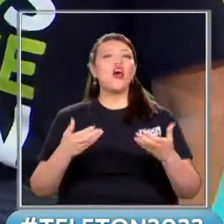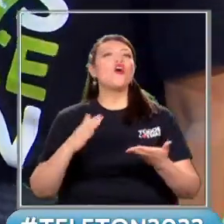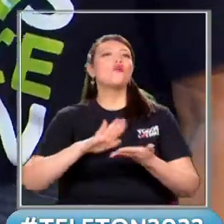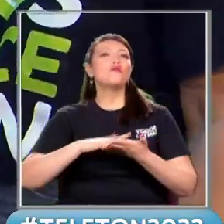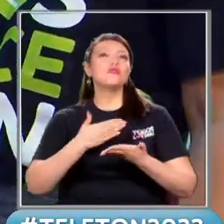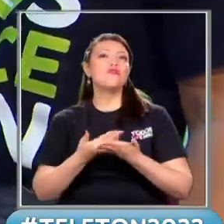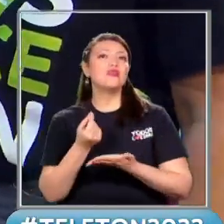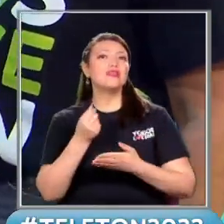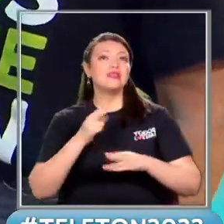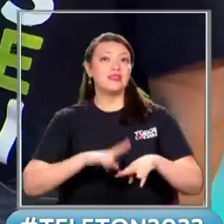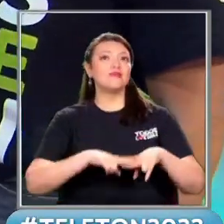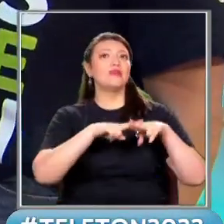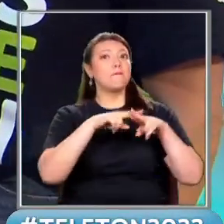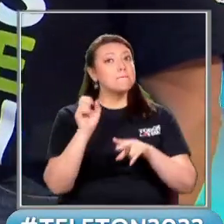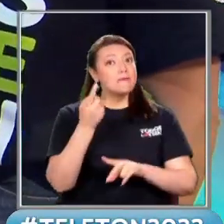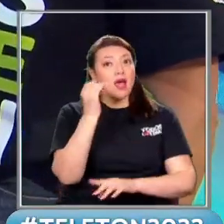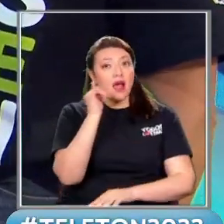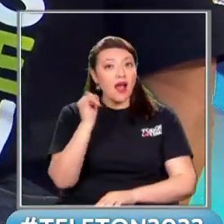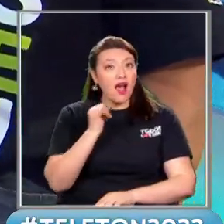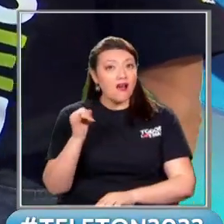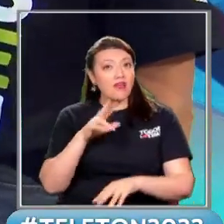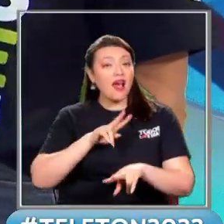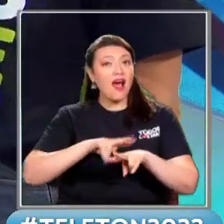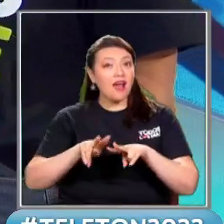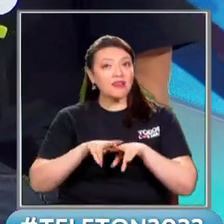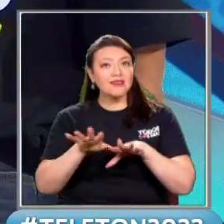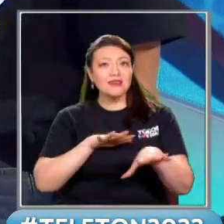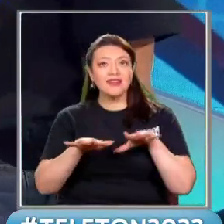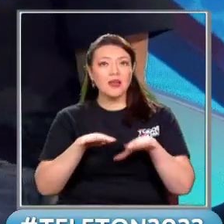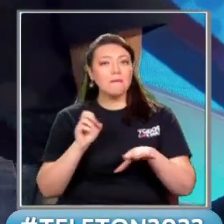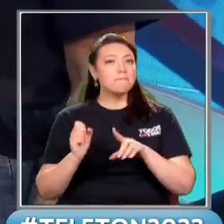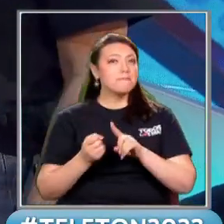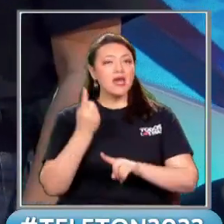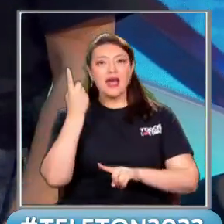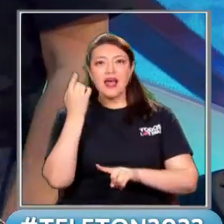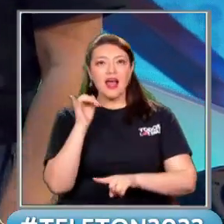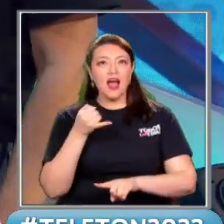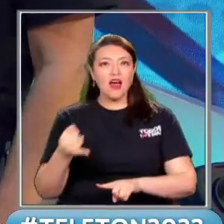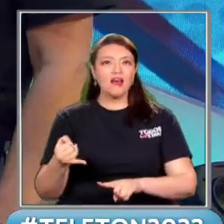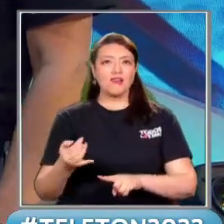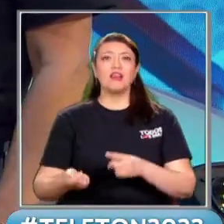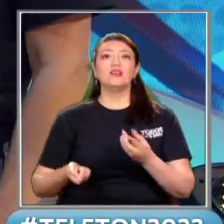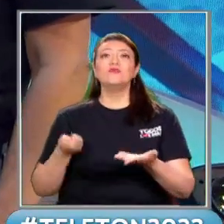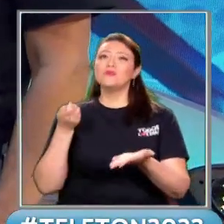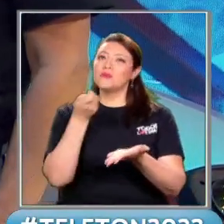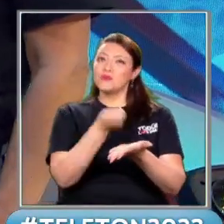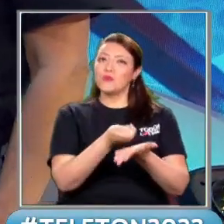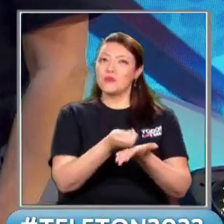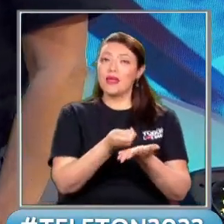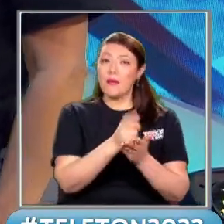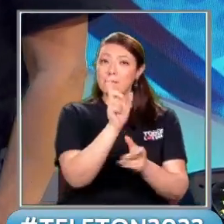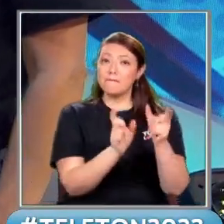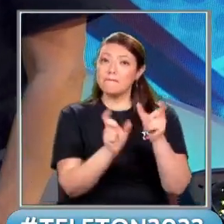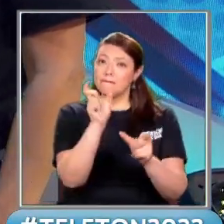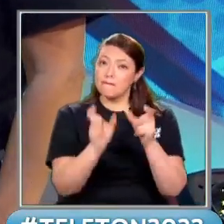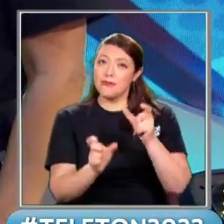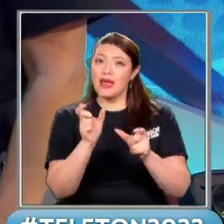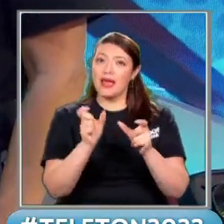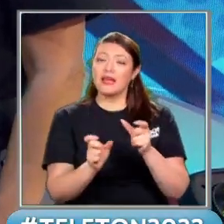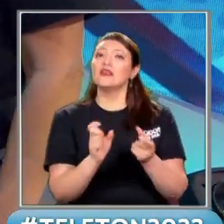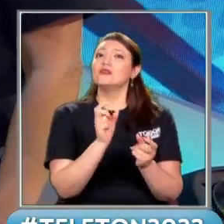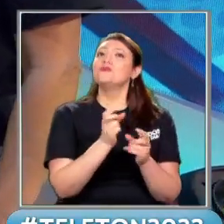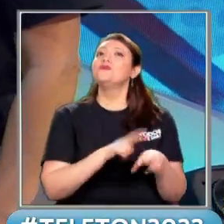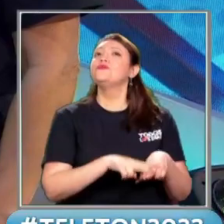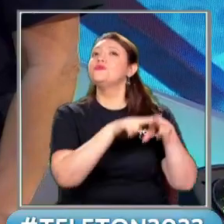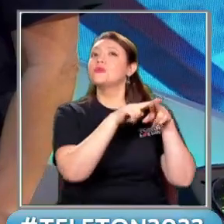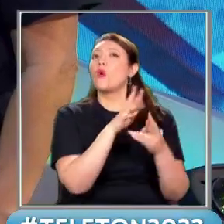ver. Bien, para ser la primera vez que hacemos una actividad nosotros, primera vez. Y con todo el aporte de la gente y la subasta, hicimos